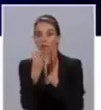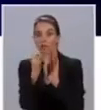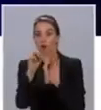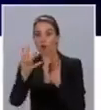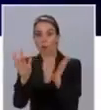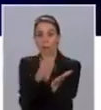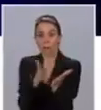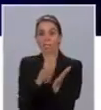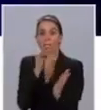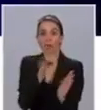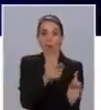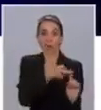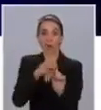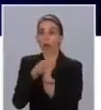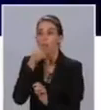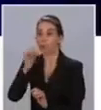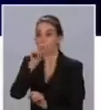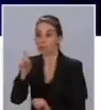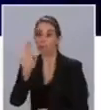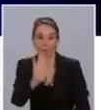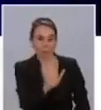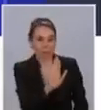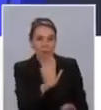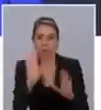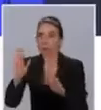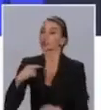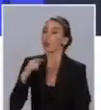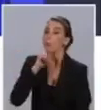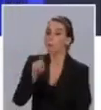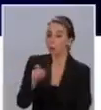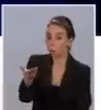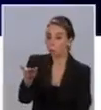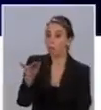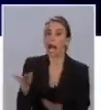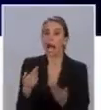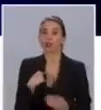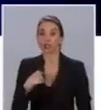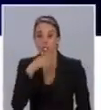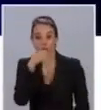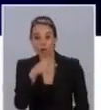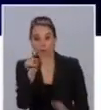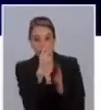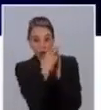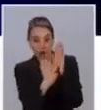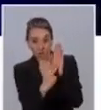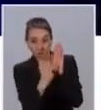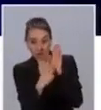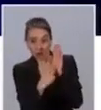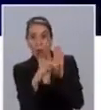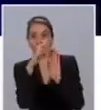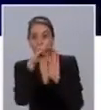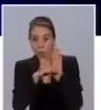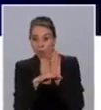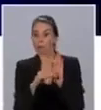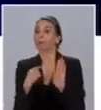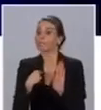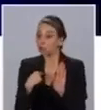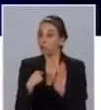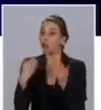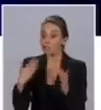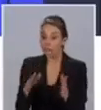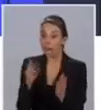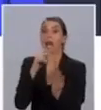páginas y simplemente estoy citando. ¿Me puede contestar la pregunta de la reforma tributaria? O sea, espérese, le hago tributaria? La pregunta a usted. ¿Algo de lo que dije no lo encontró en el programa? Yo no le,